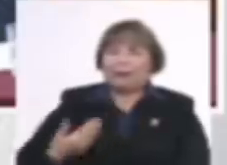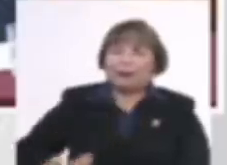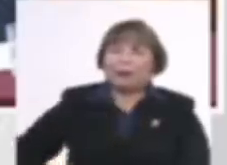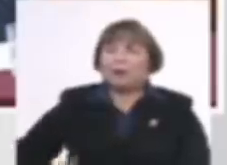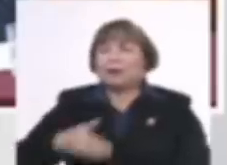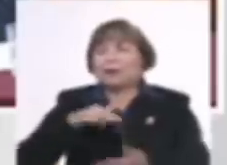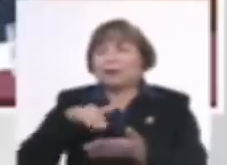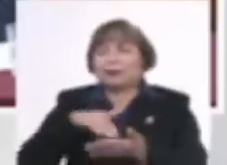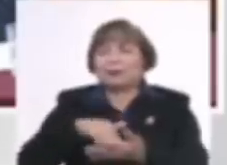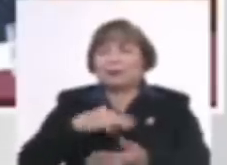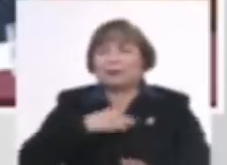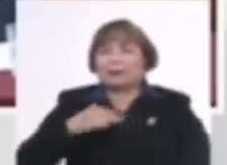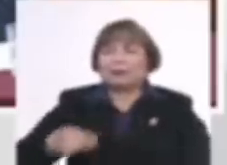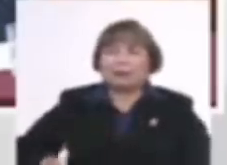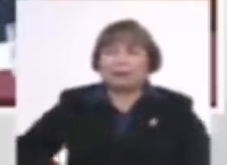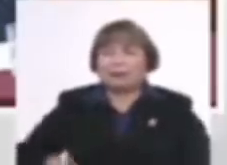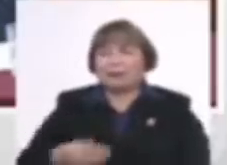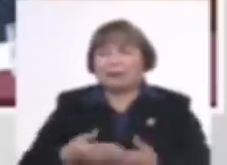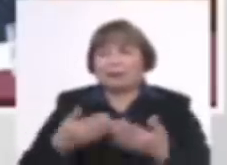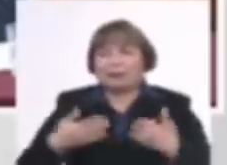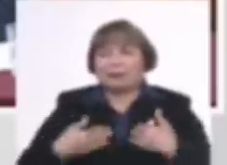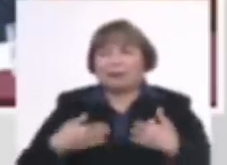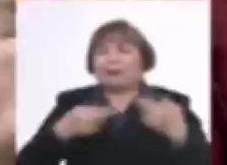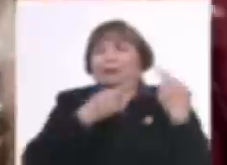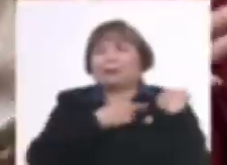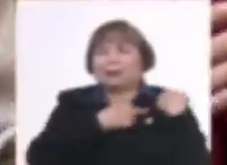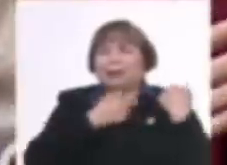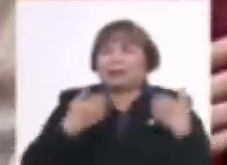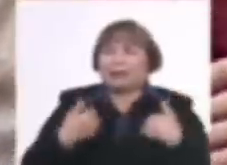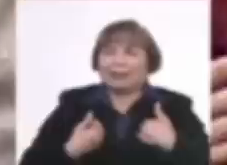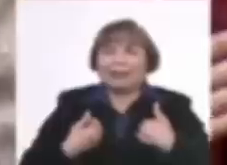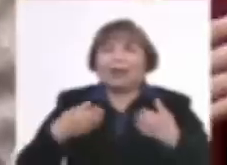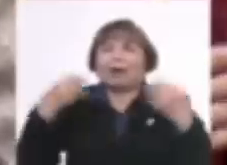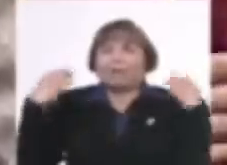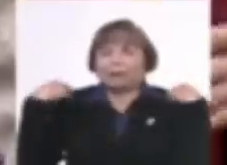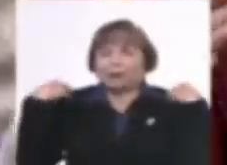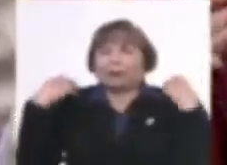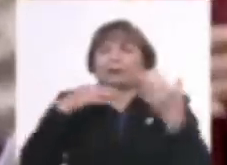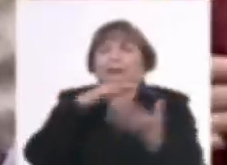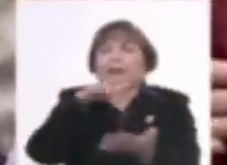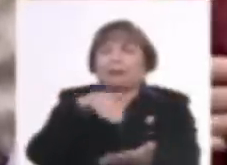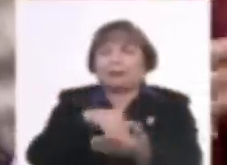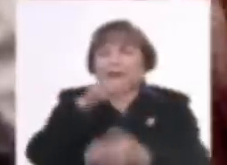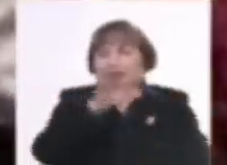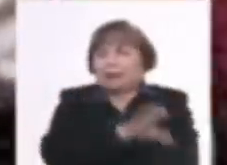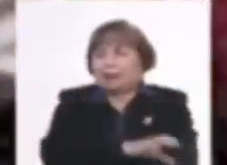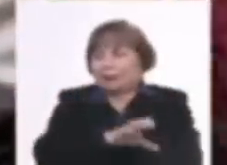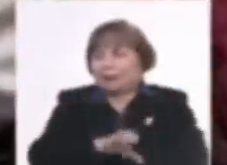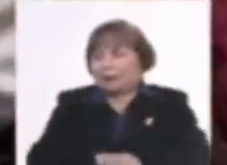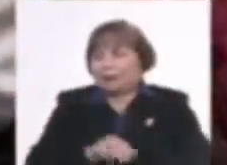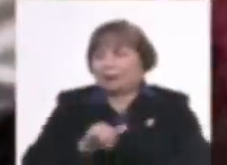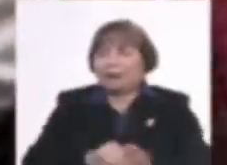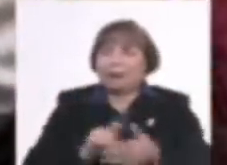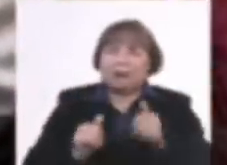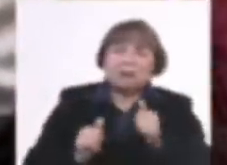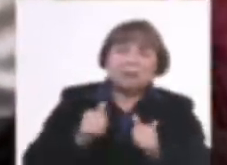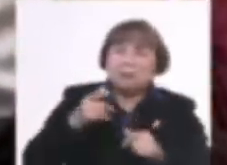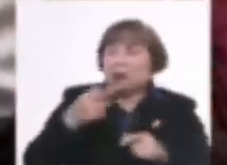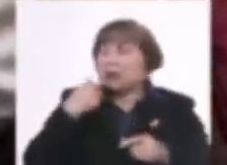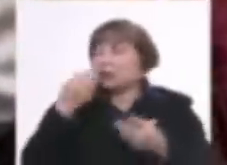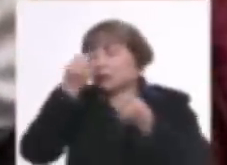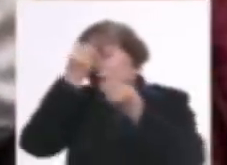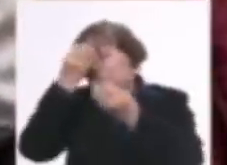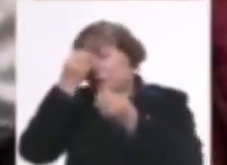gobierno central es los ministerios y no es mi responsabilidad que tenga una oficina descentralizada en Cajamarca, a lo cual se lleva